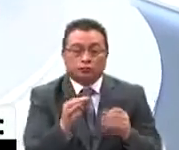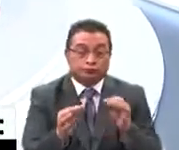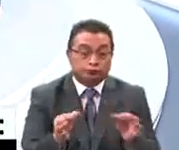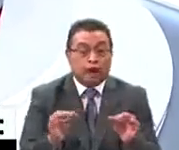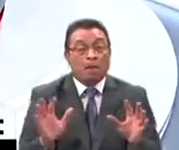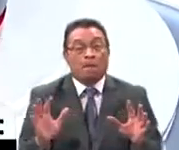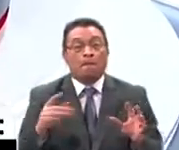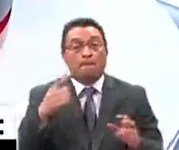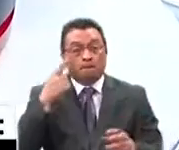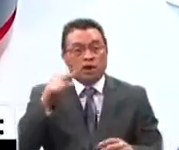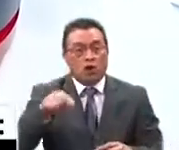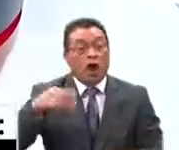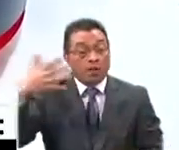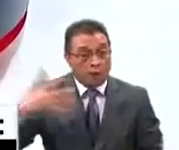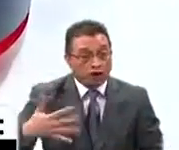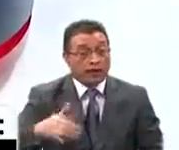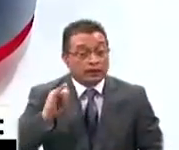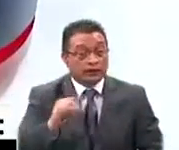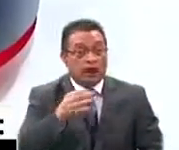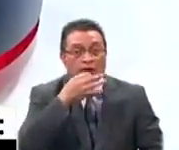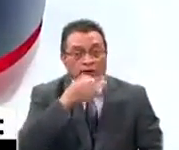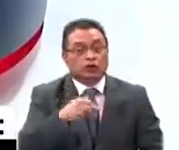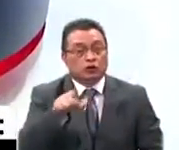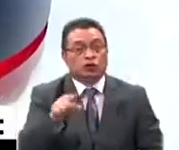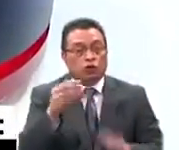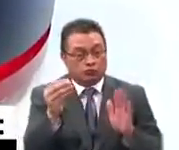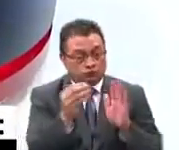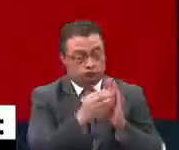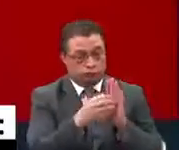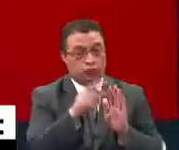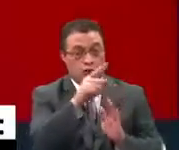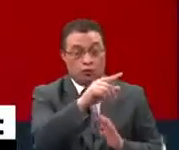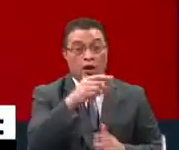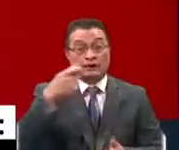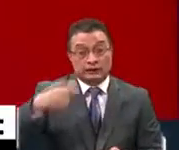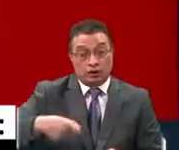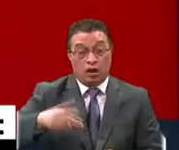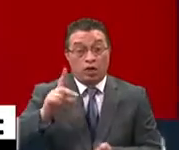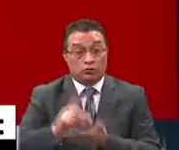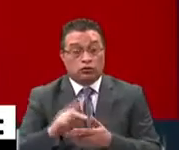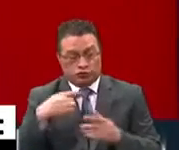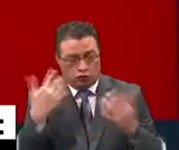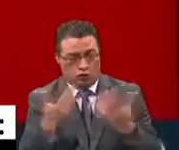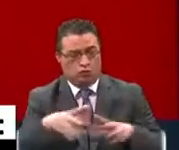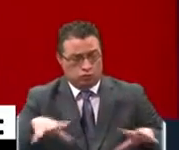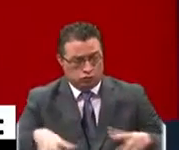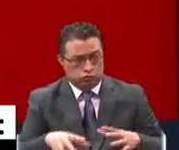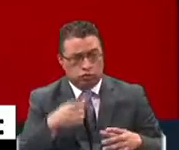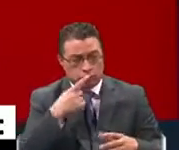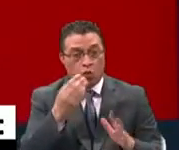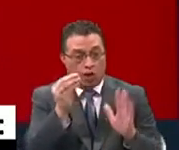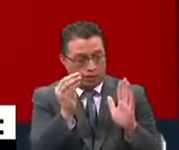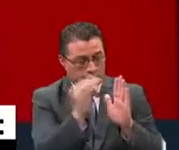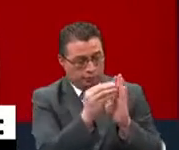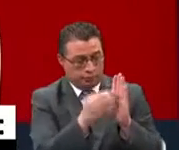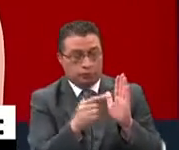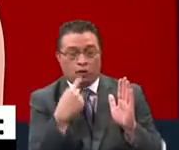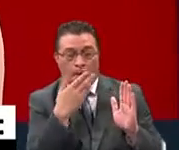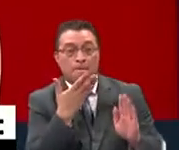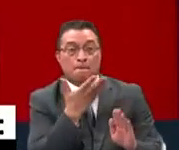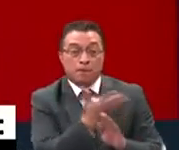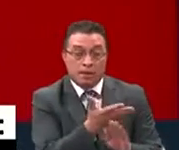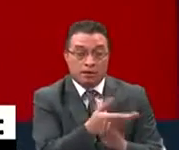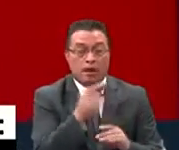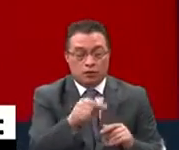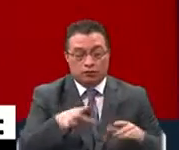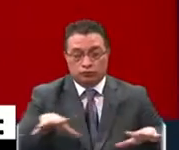Lo importante aquí es señalar que aquí había una moción de carácter parlamentario, que nosotros como Ejecutivo lo que hemos hecho ha sido una indicación, y esa indicación lo que hace